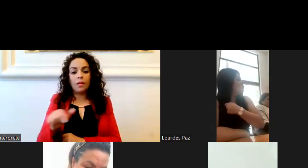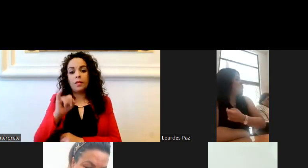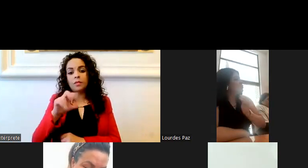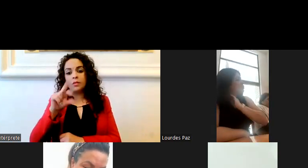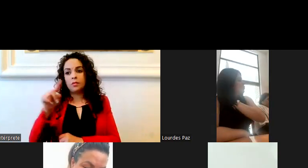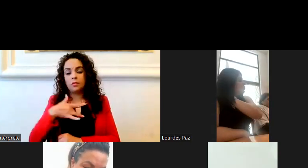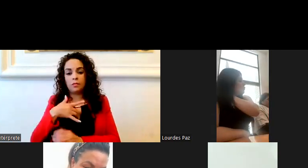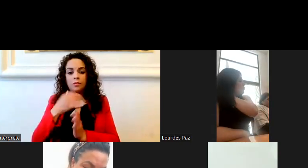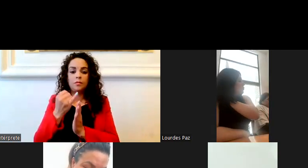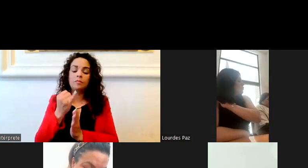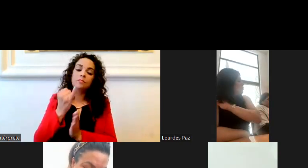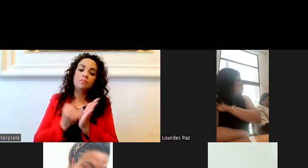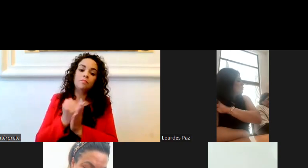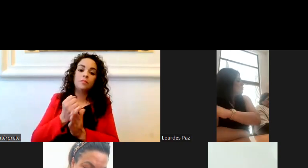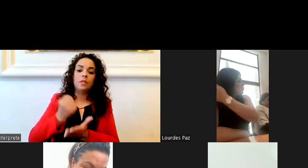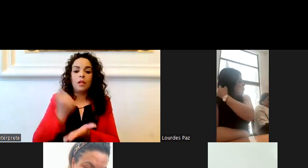el presente acuerdo